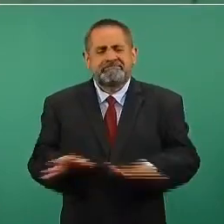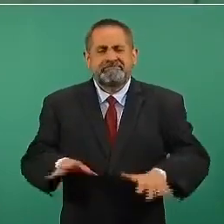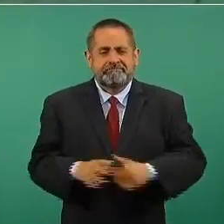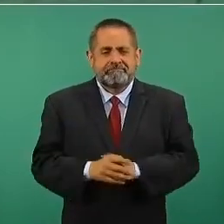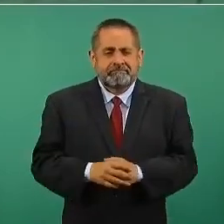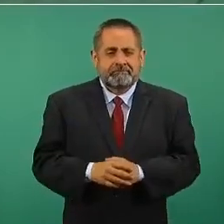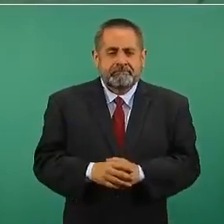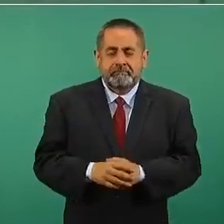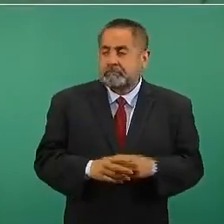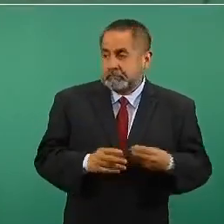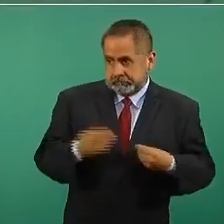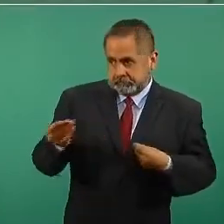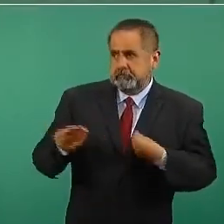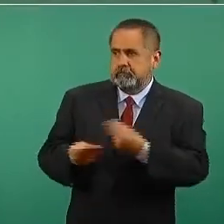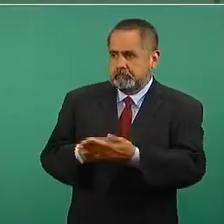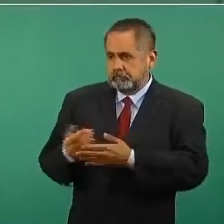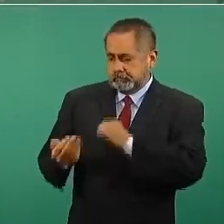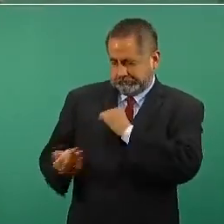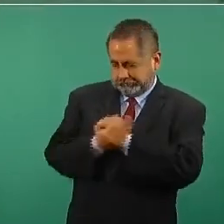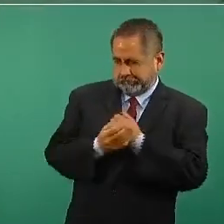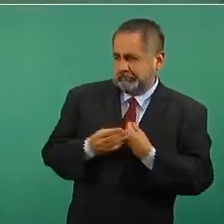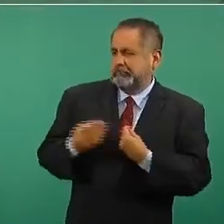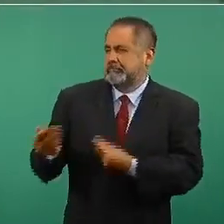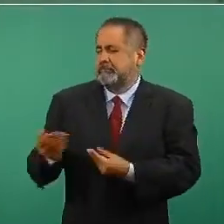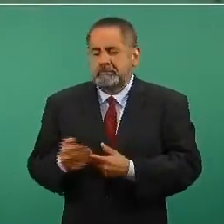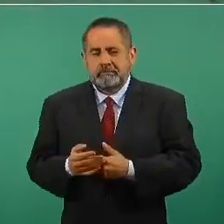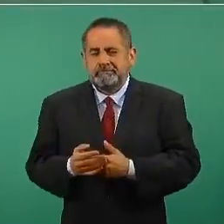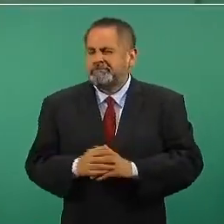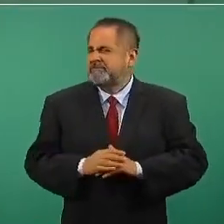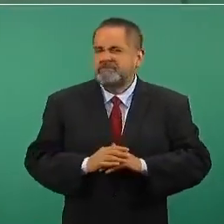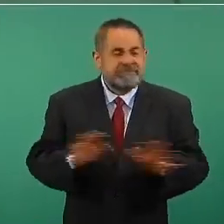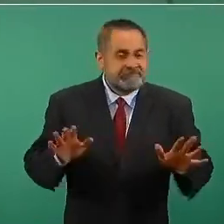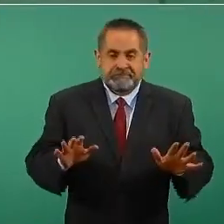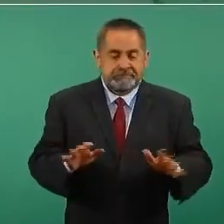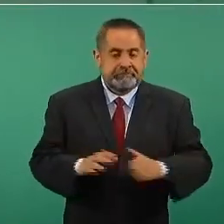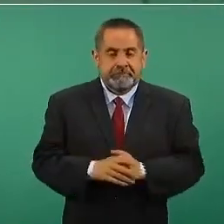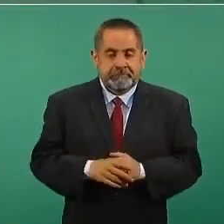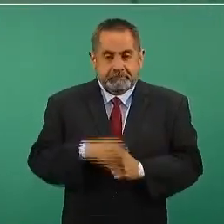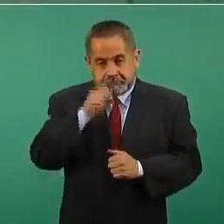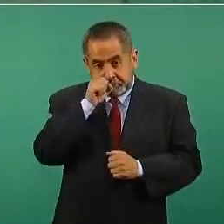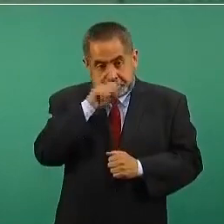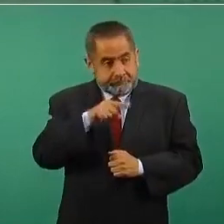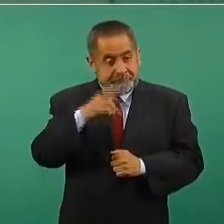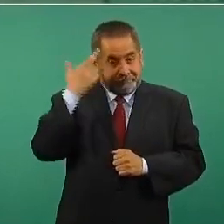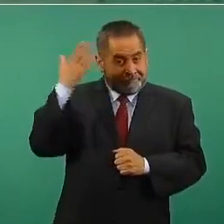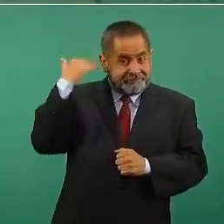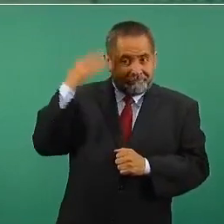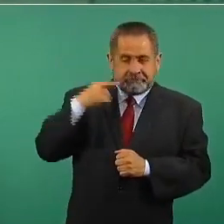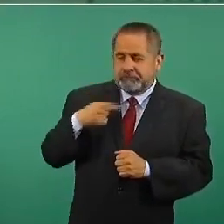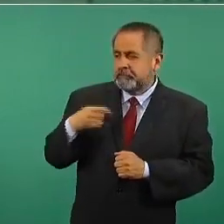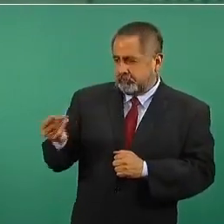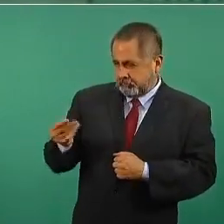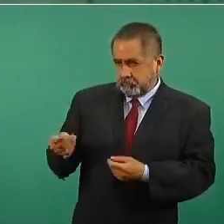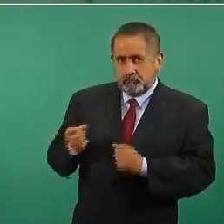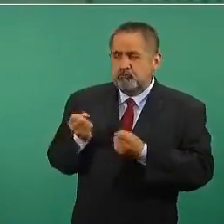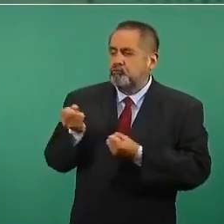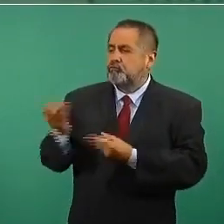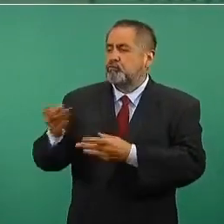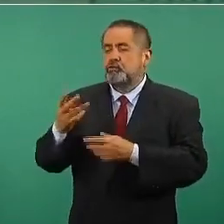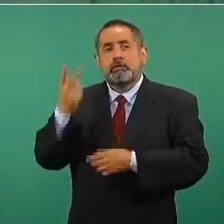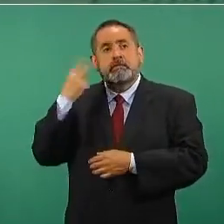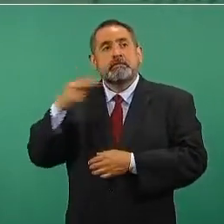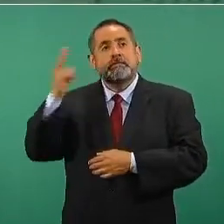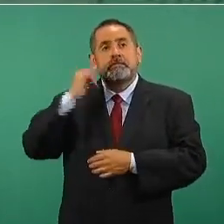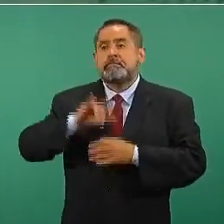que ofrecían de todo, mínimo los viajes para los